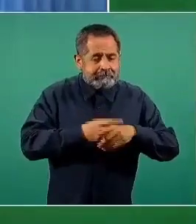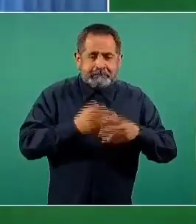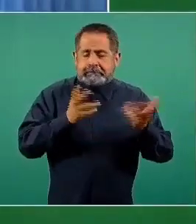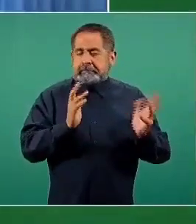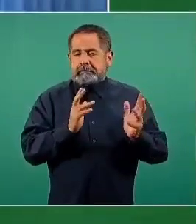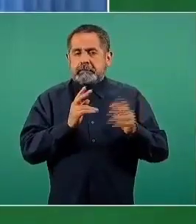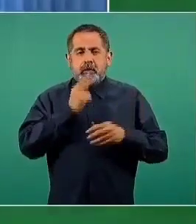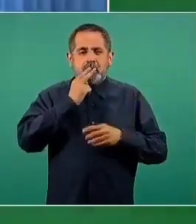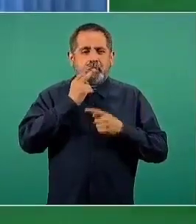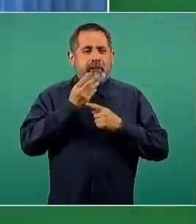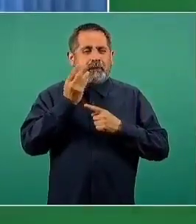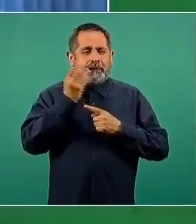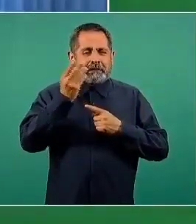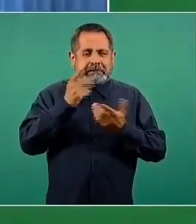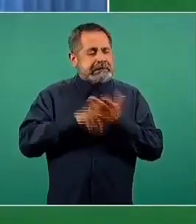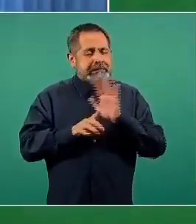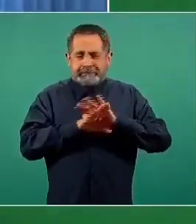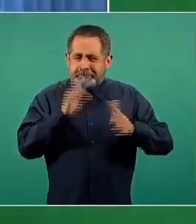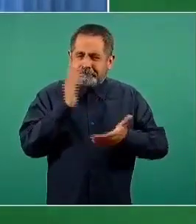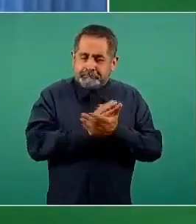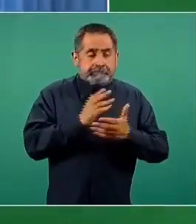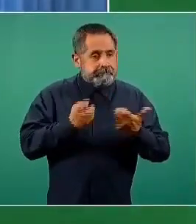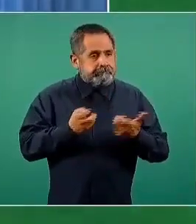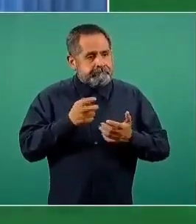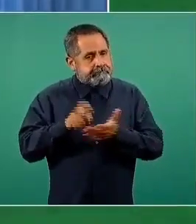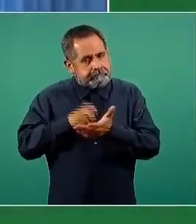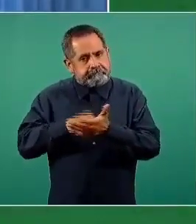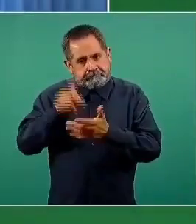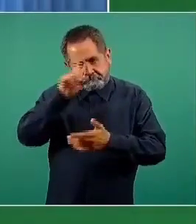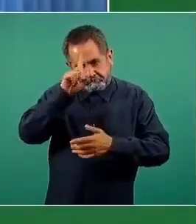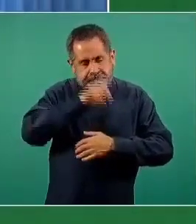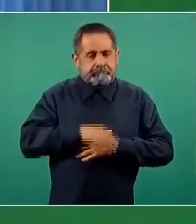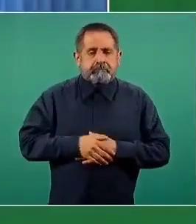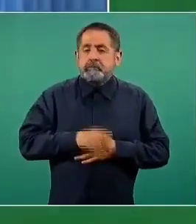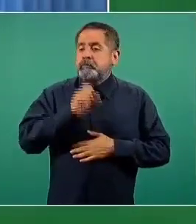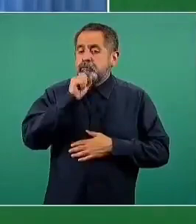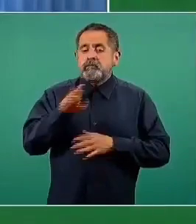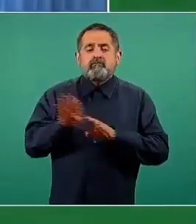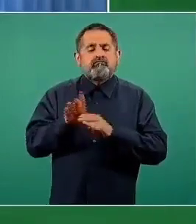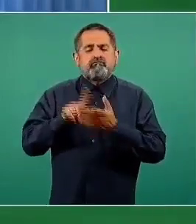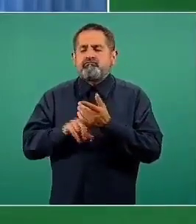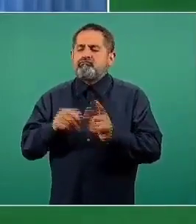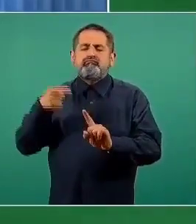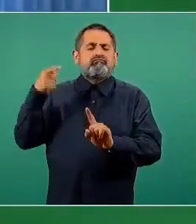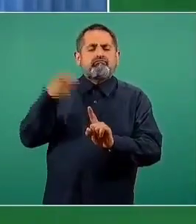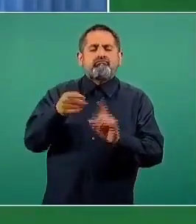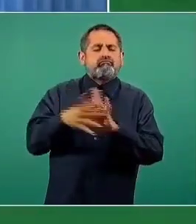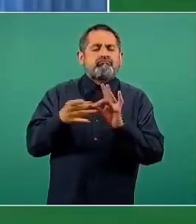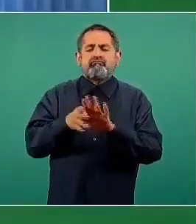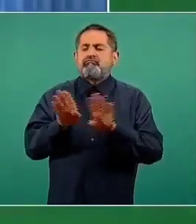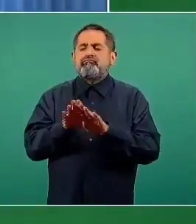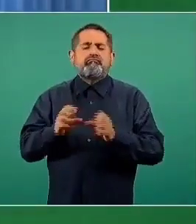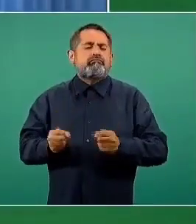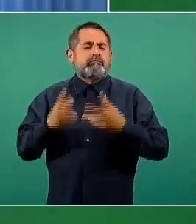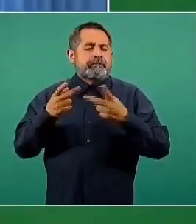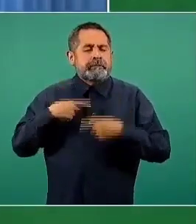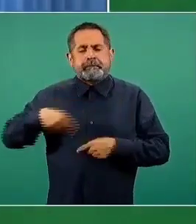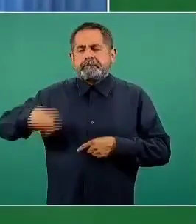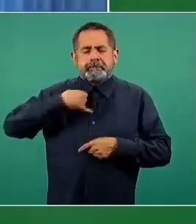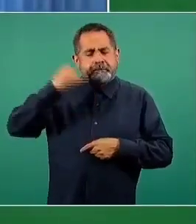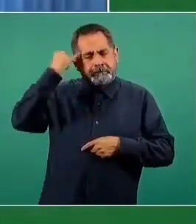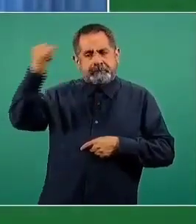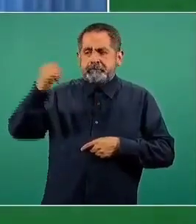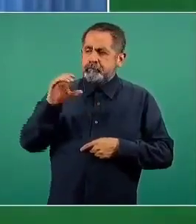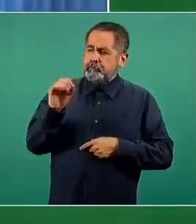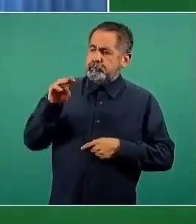Aumentar la capacidad de detección oportuna de casos y contactos sobre la base de la definición operativa de casos y los criterios de